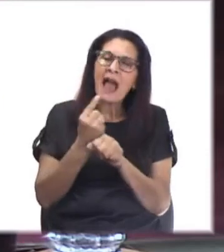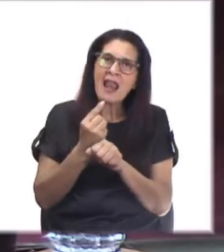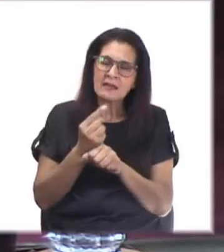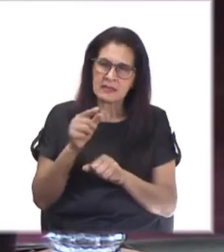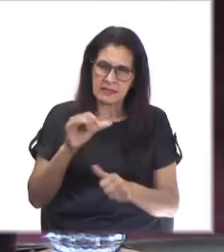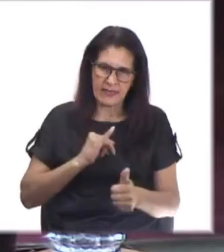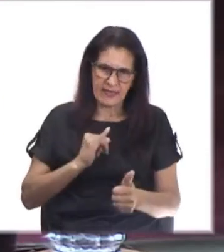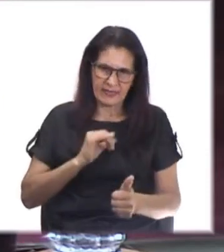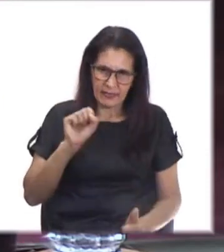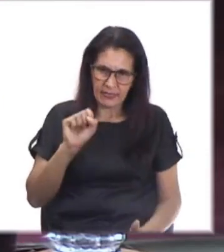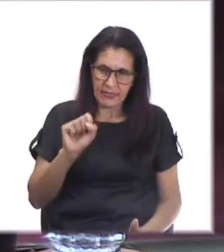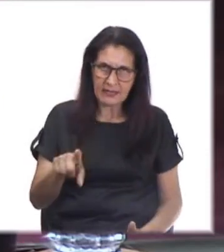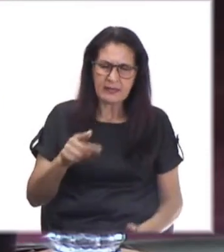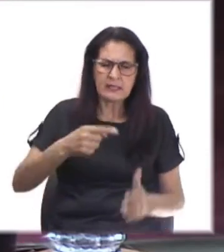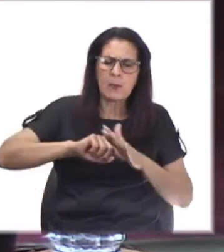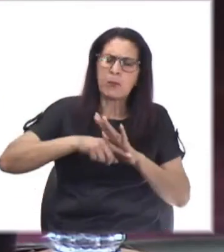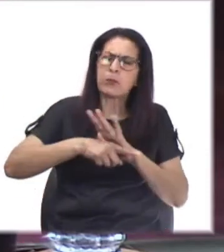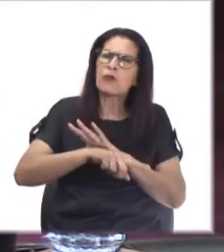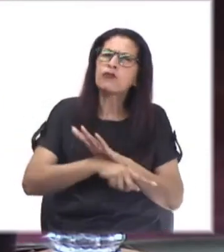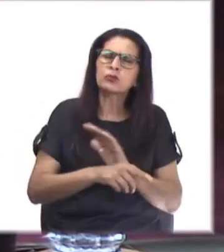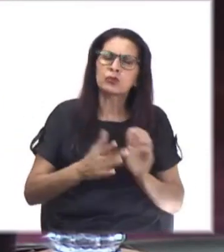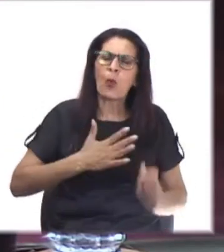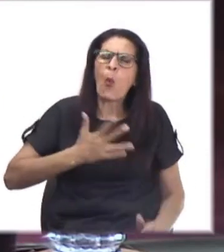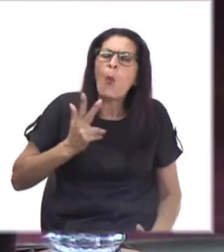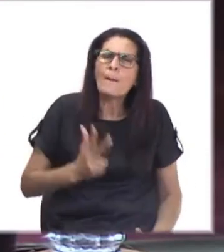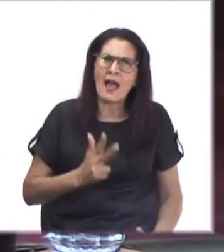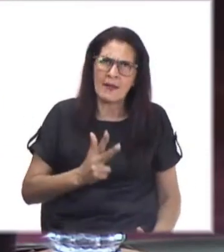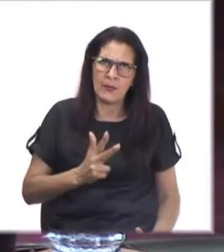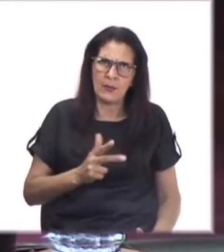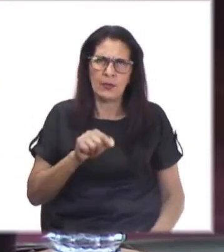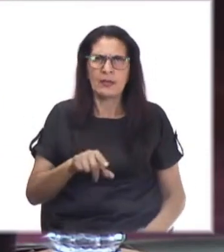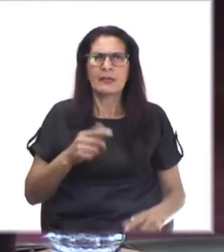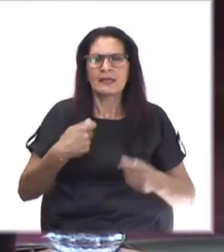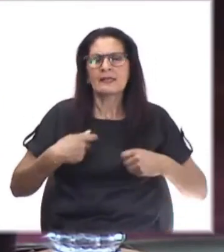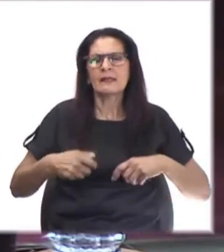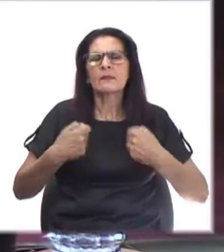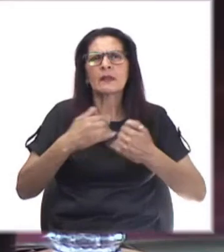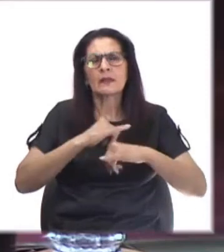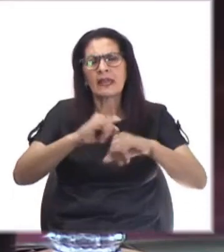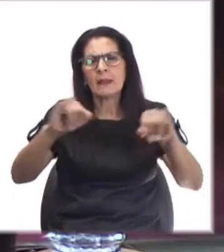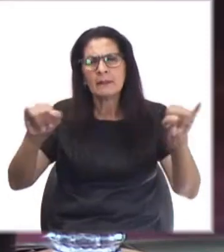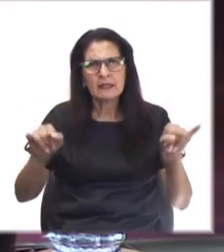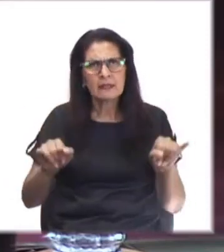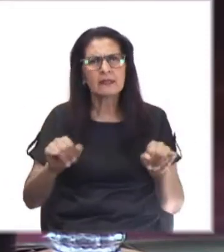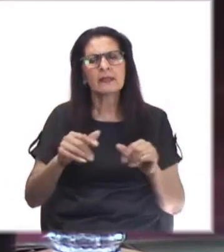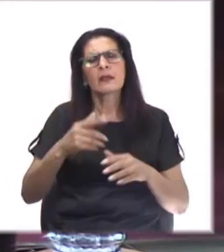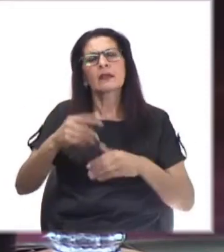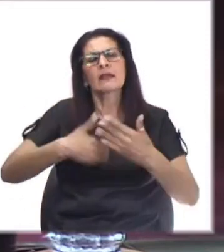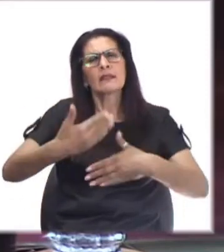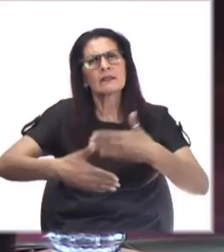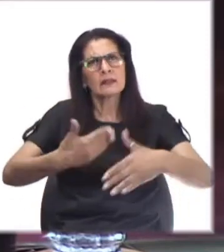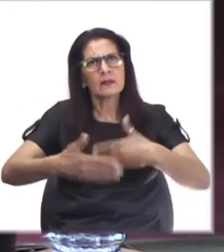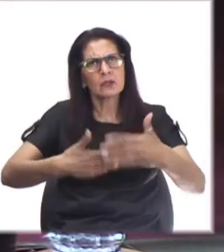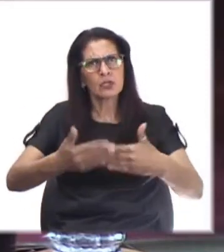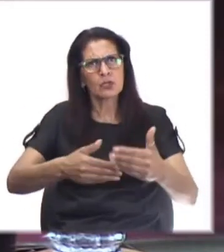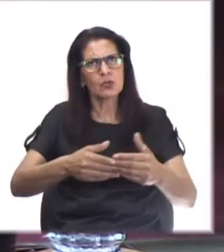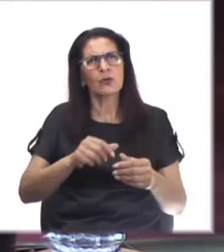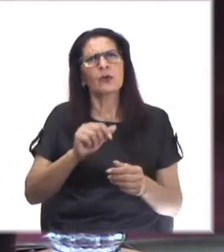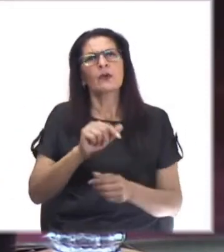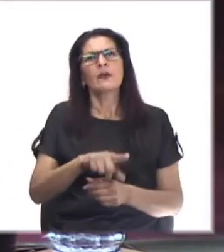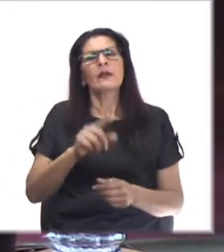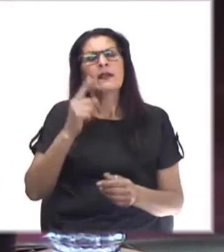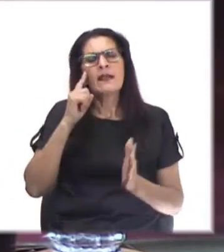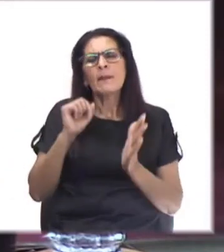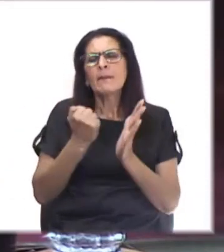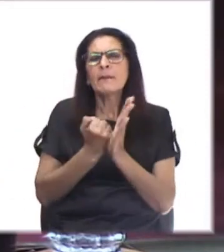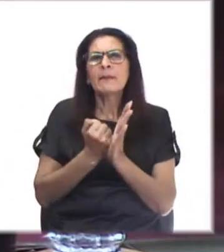fueron ese profundo sentido humanista que supo transmitir hacia todos los ámbitos donde desarrolló su accionar, la huella